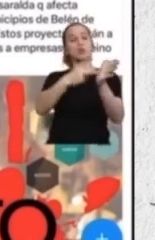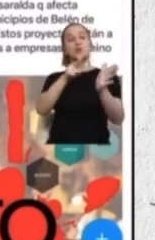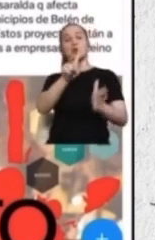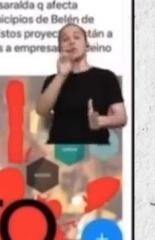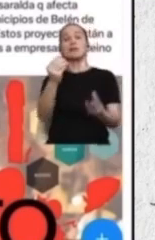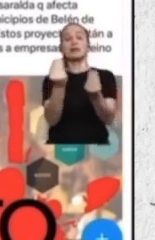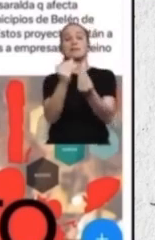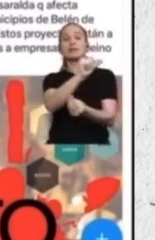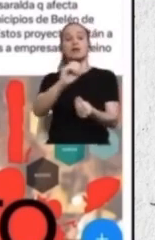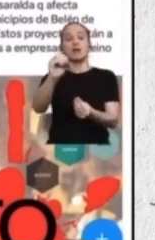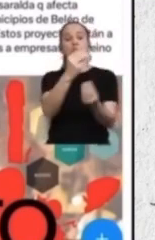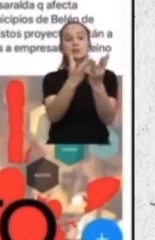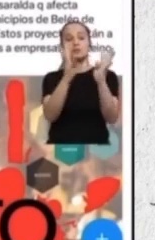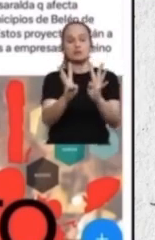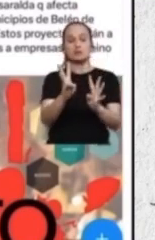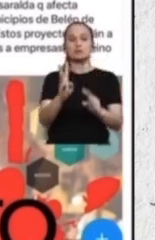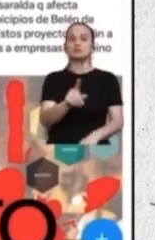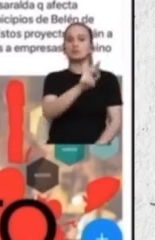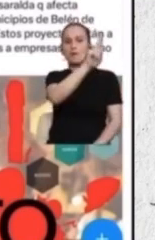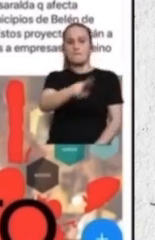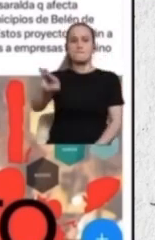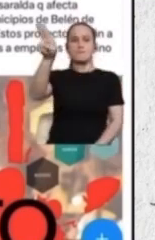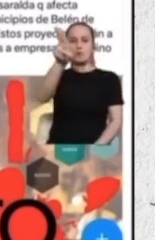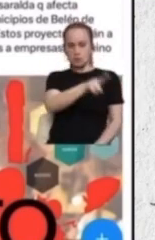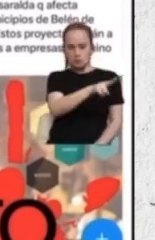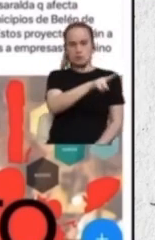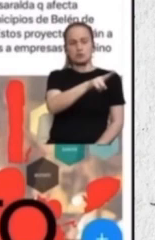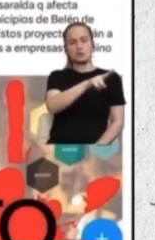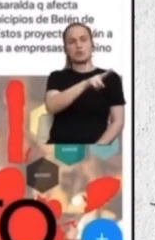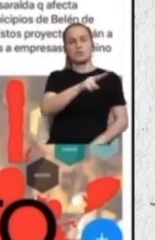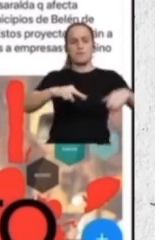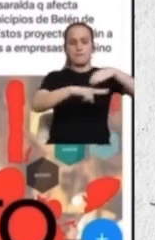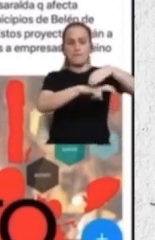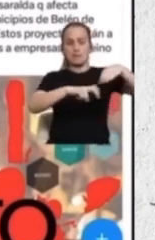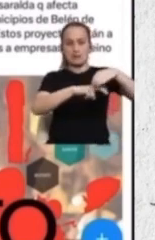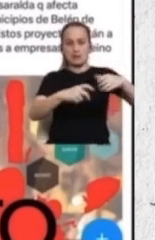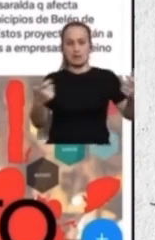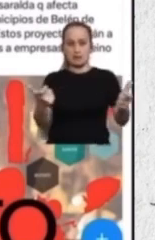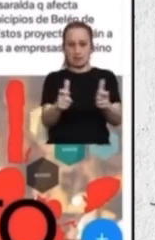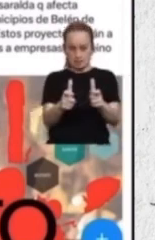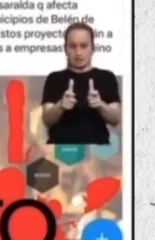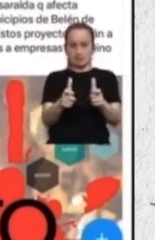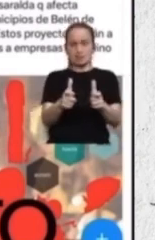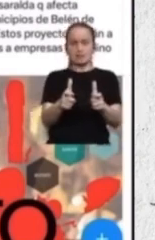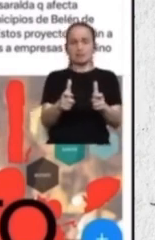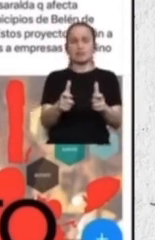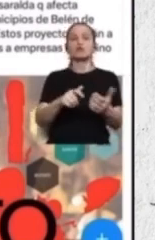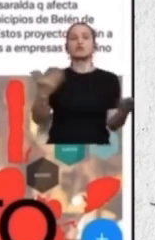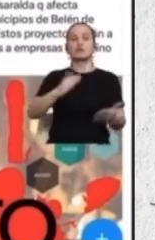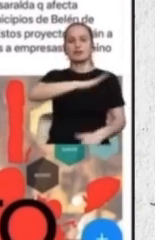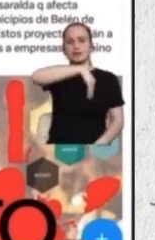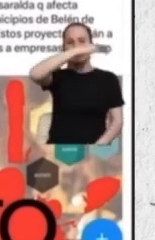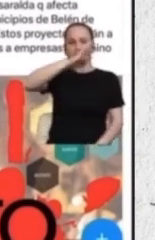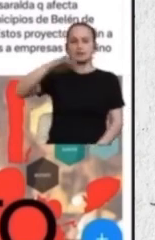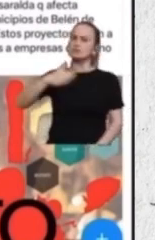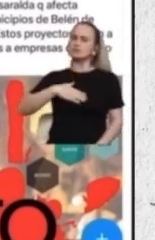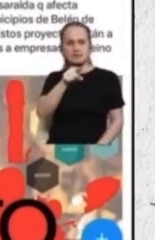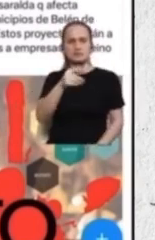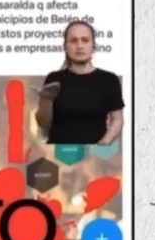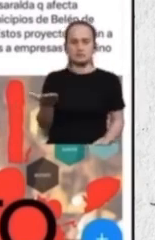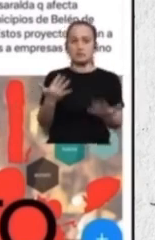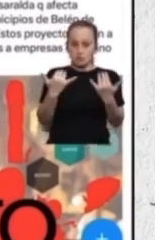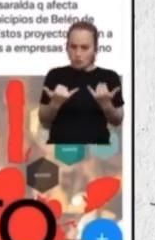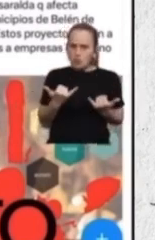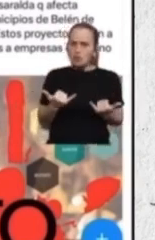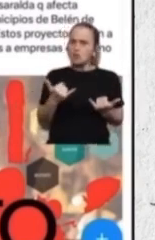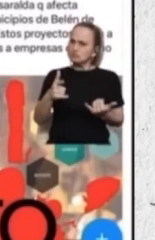senadores, decía no a la licencia ambiental para la mega minería de Anglo Gold Ashanti en Antioquia. Pregunto yo hoy,